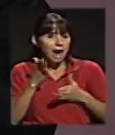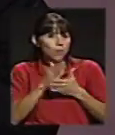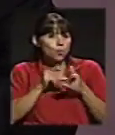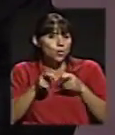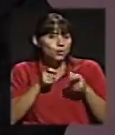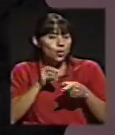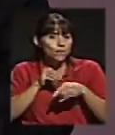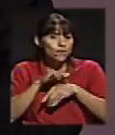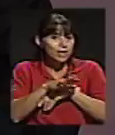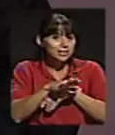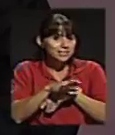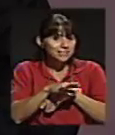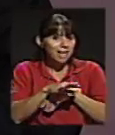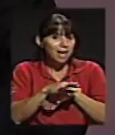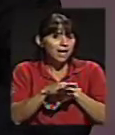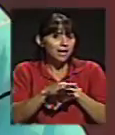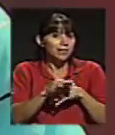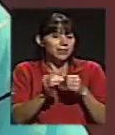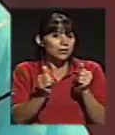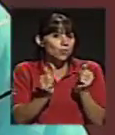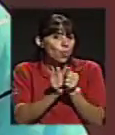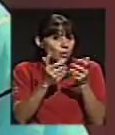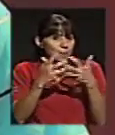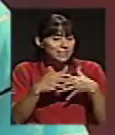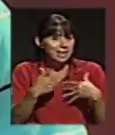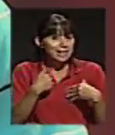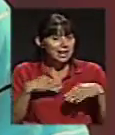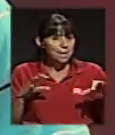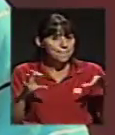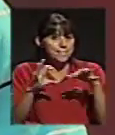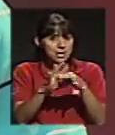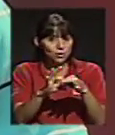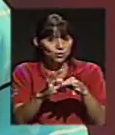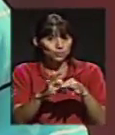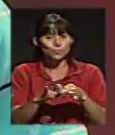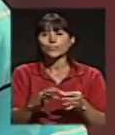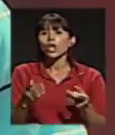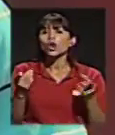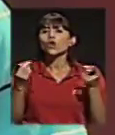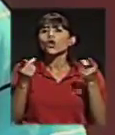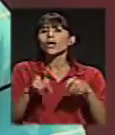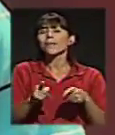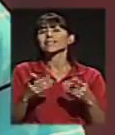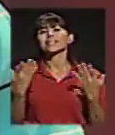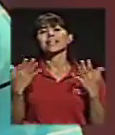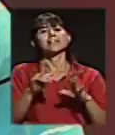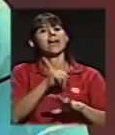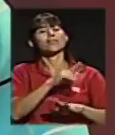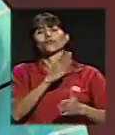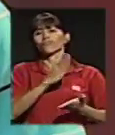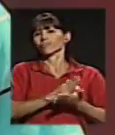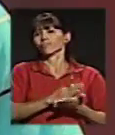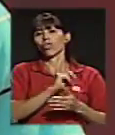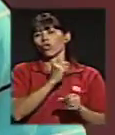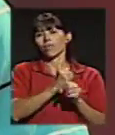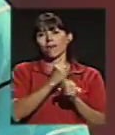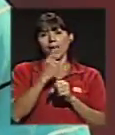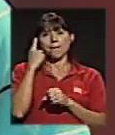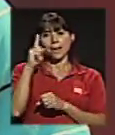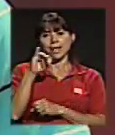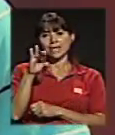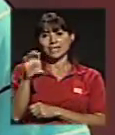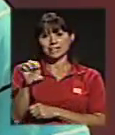una empresa con la que tenían claros vínculos. Lo que pasa es que ya esos no son empleados del ICE, ellos dejaron de ser empleados del ICE y tienen su propia